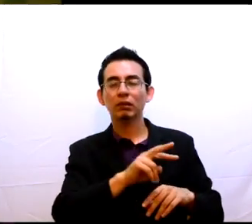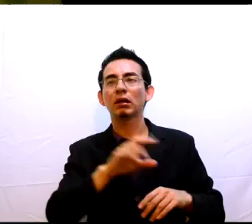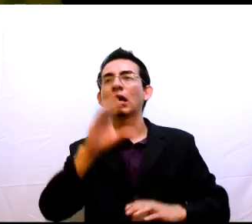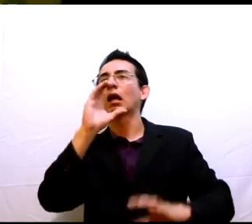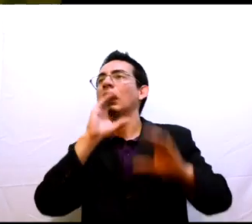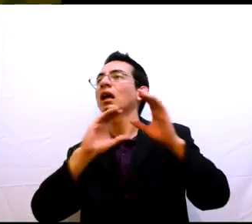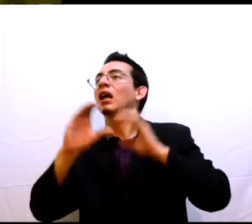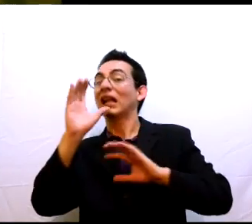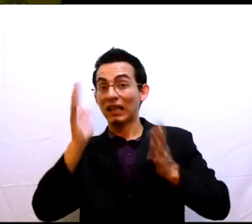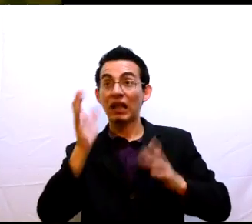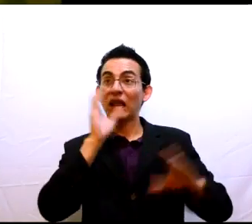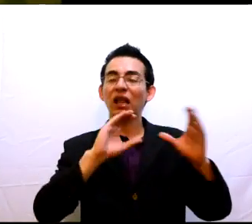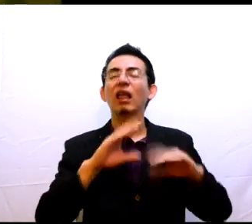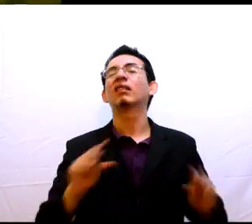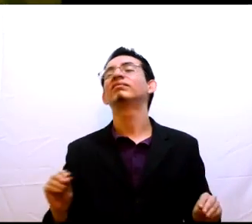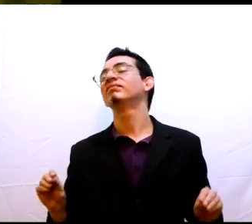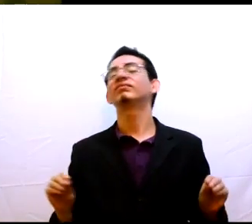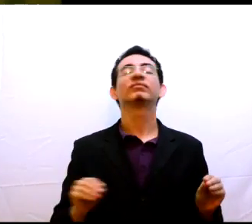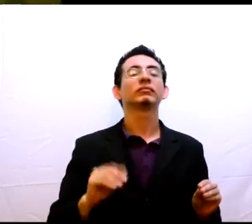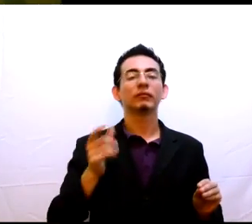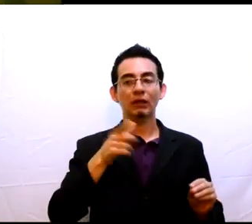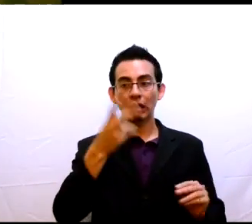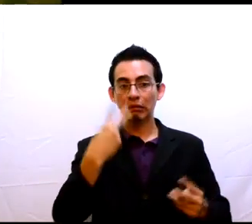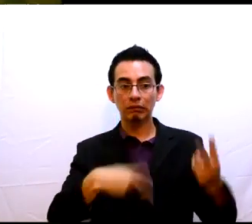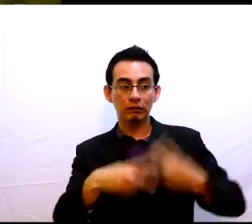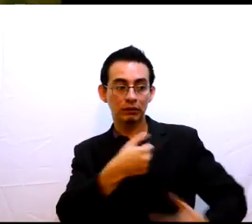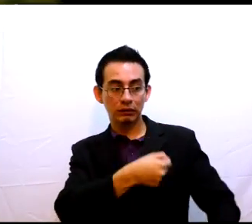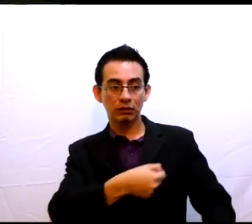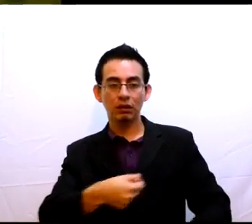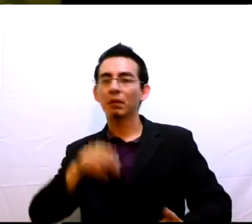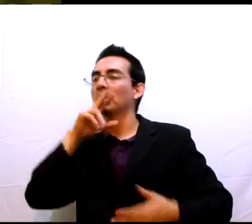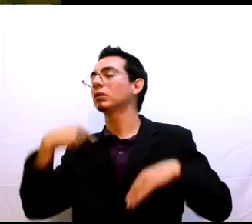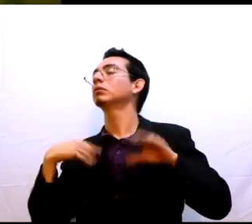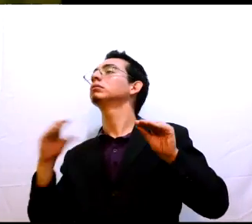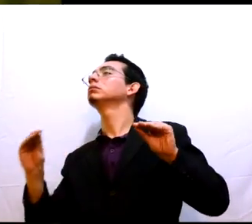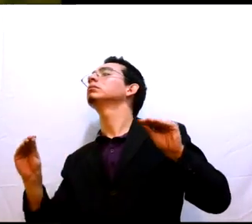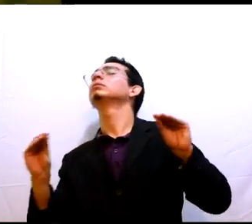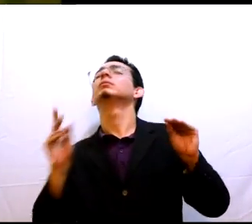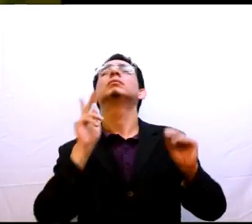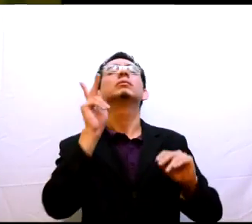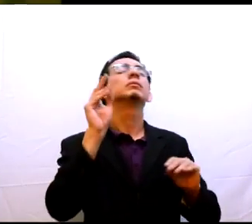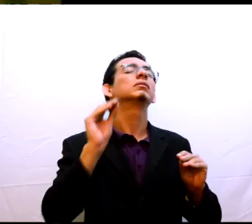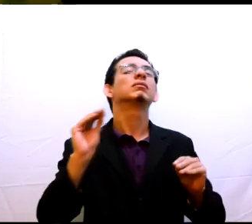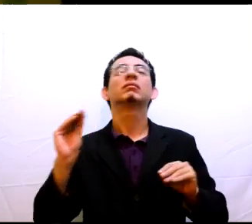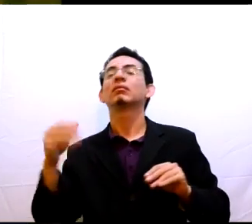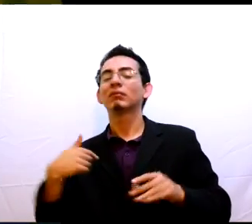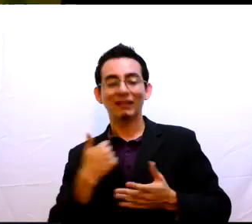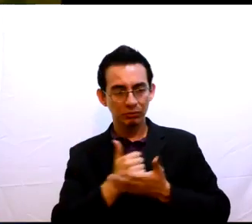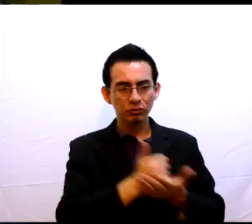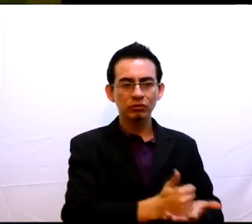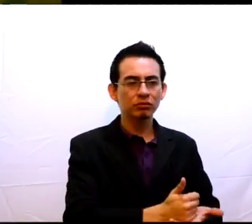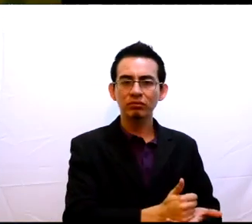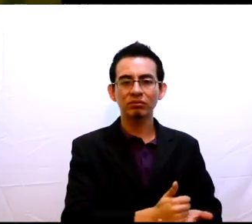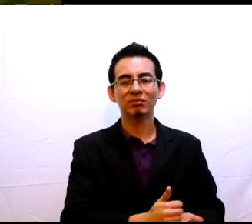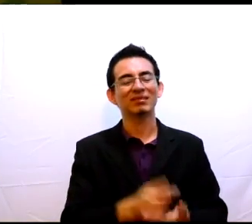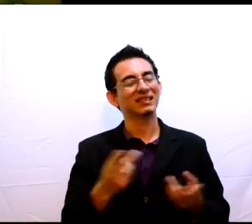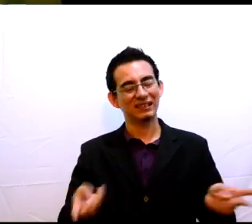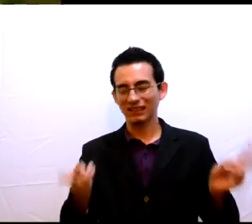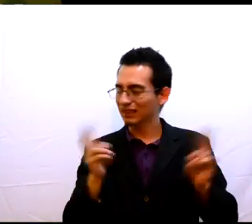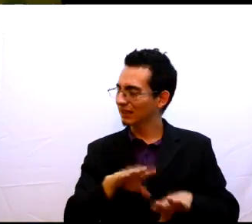avanzan y álava más cuando porque al cerrar los ojos pues pasan la canastita por allá a la